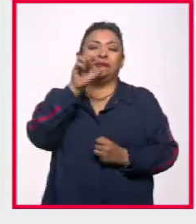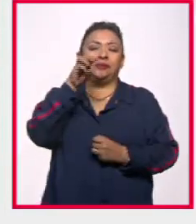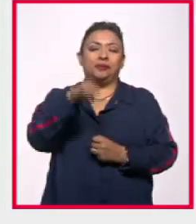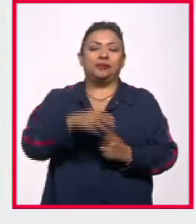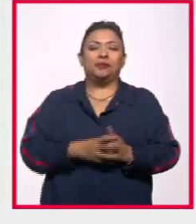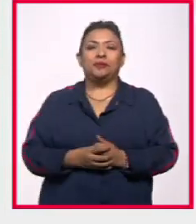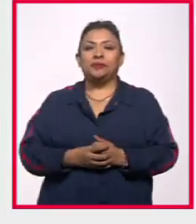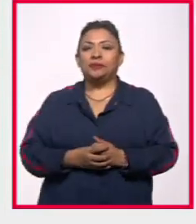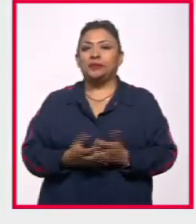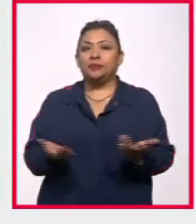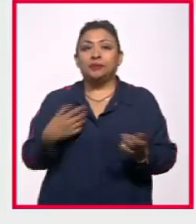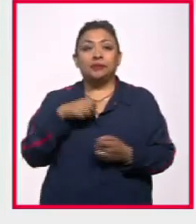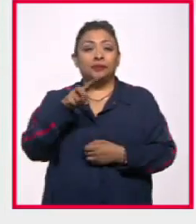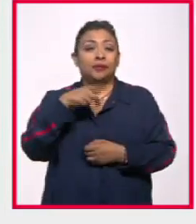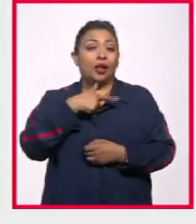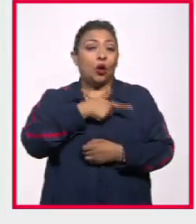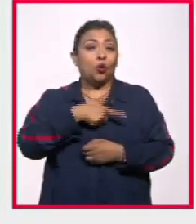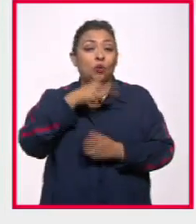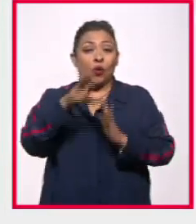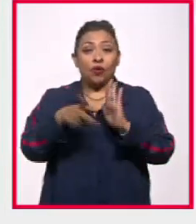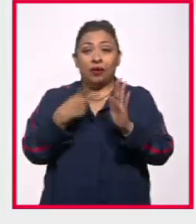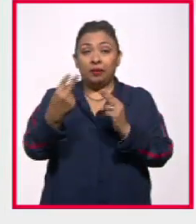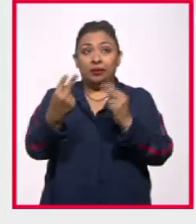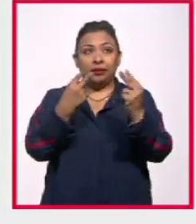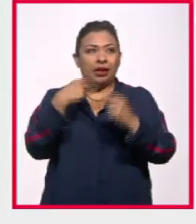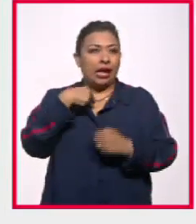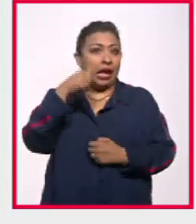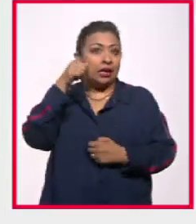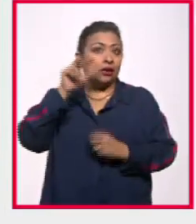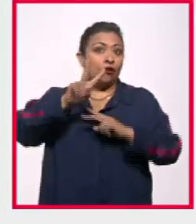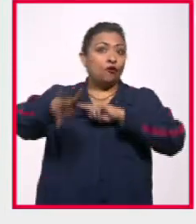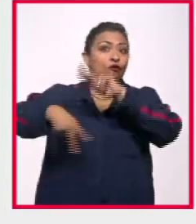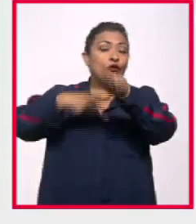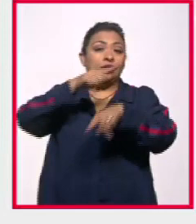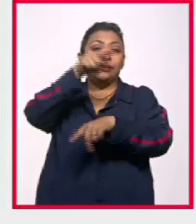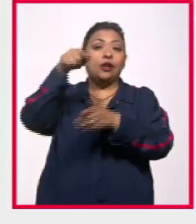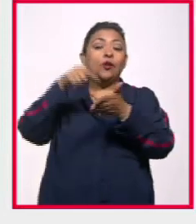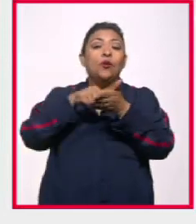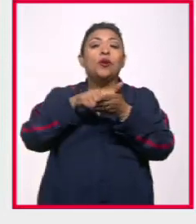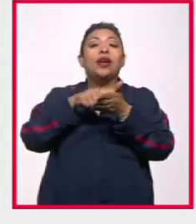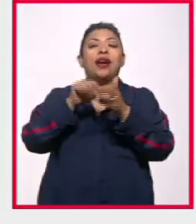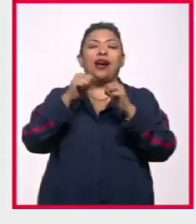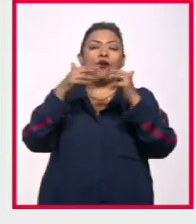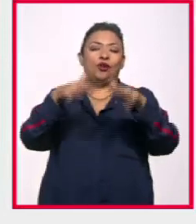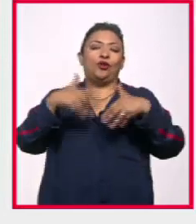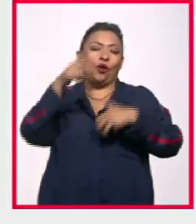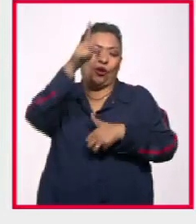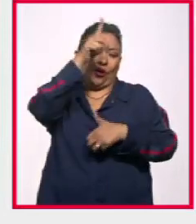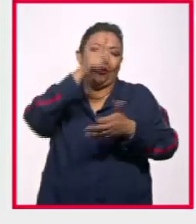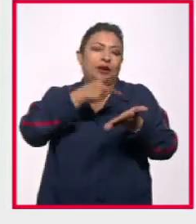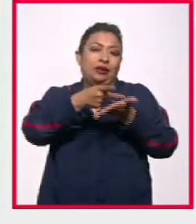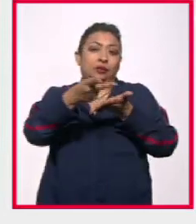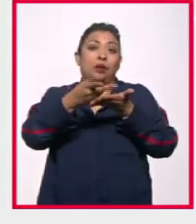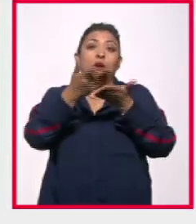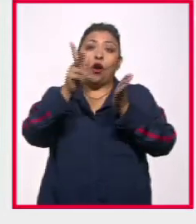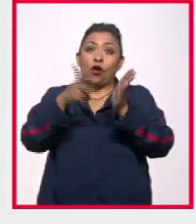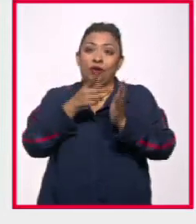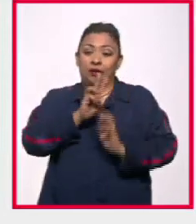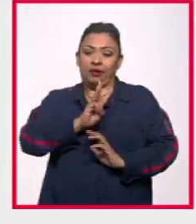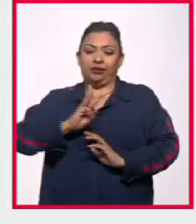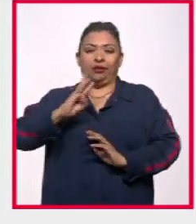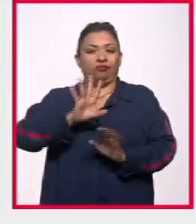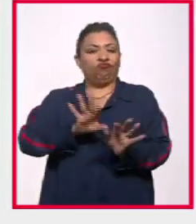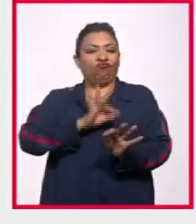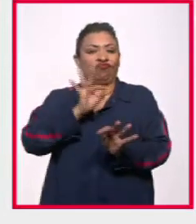Señas Mexicana. Así es, un gusto estar de nueva cuenta. Laura, ayer te tocó estar ahí en las lunas del auditorio. Bueno, ya estamos otra vez. Estamos